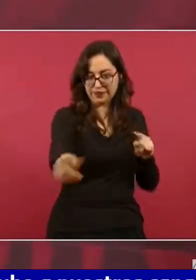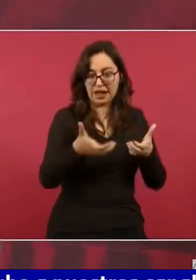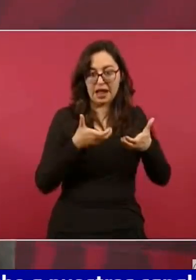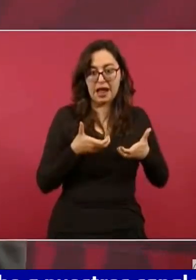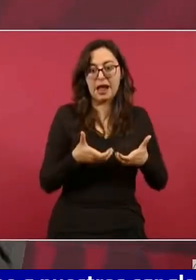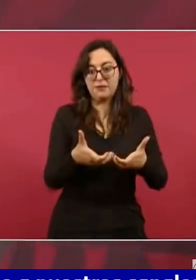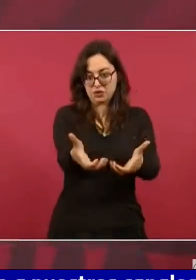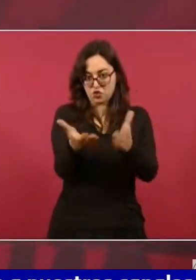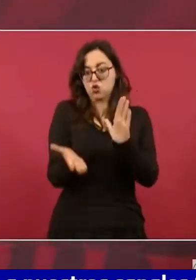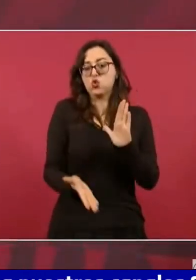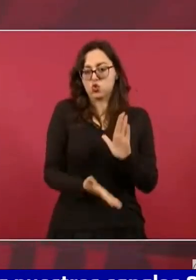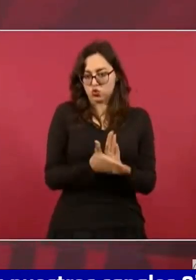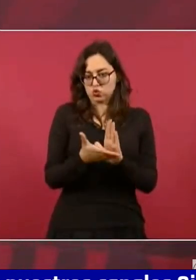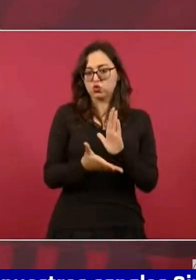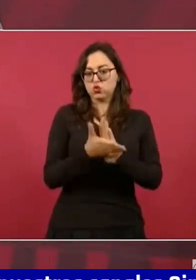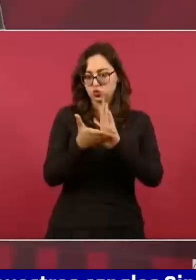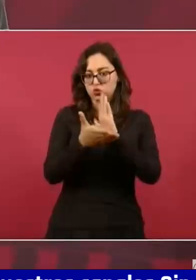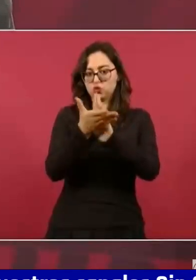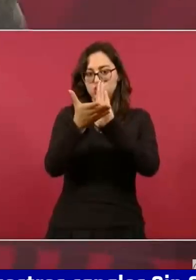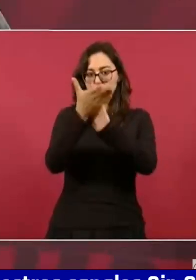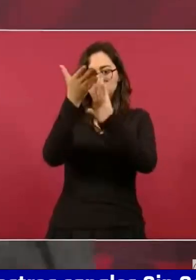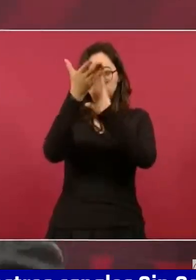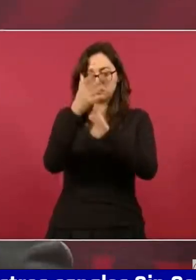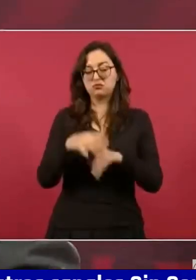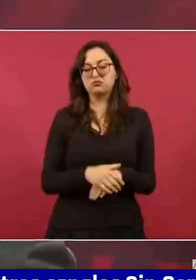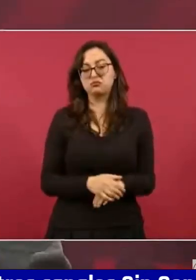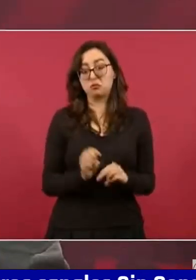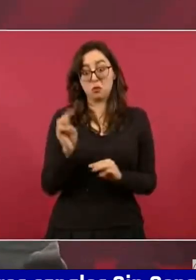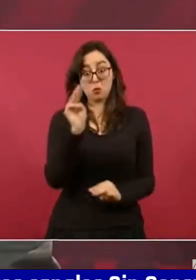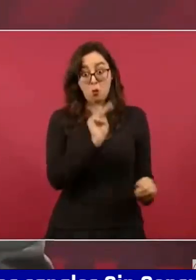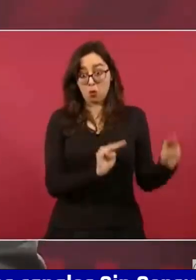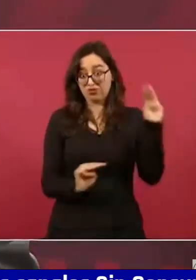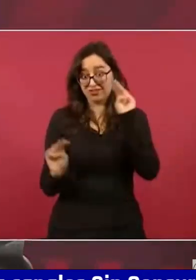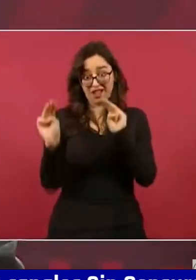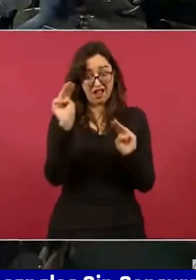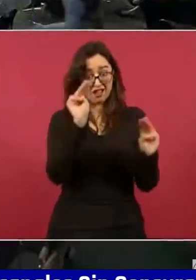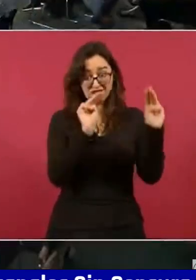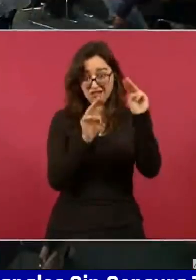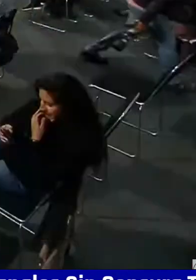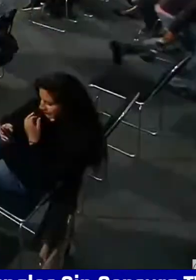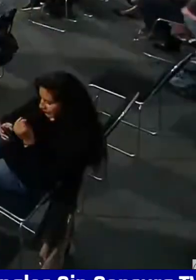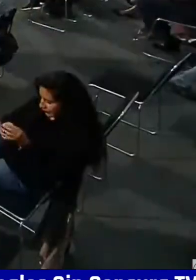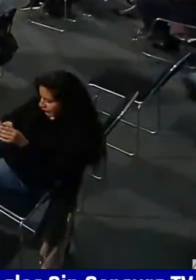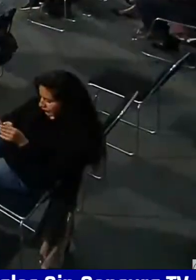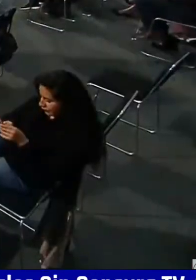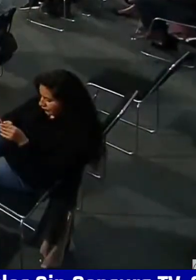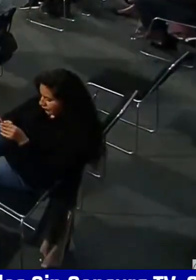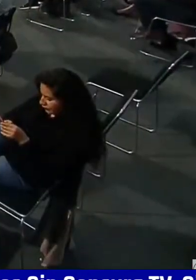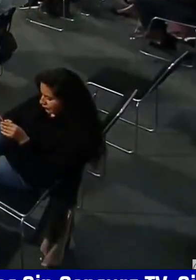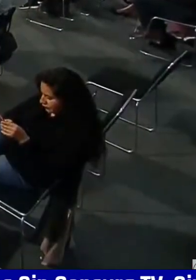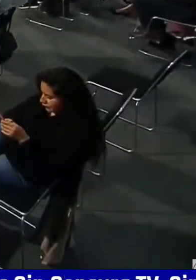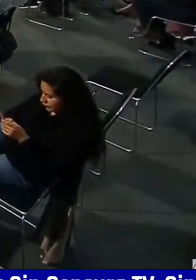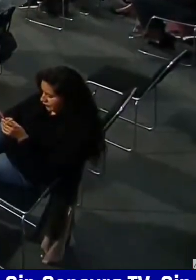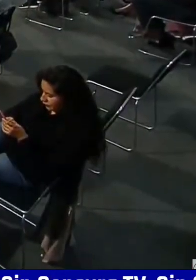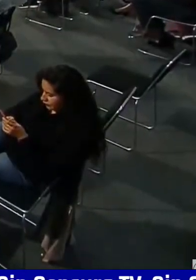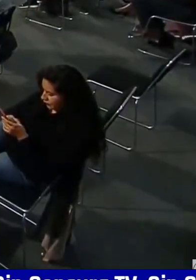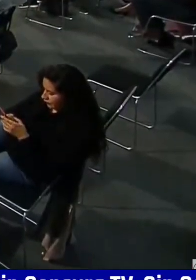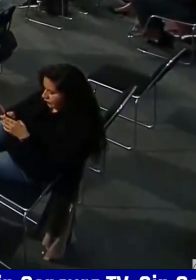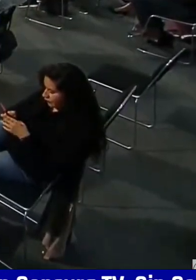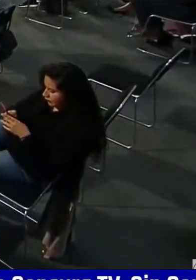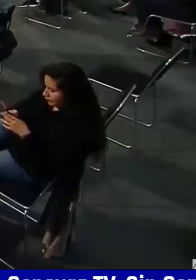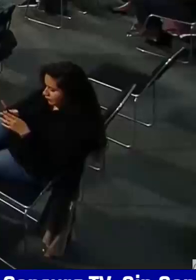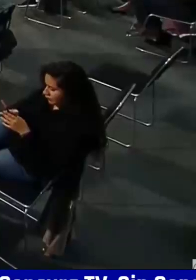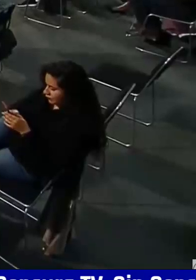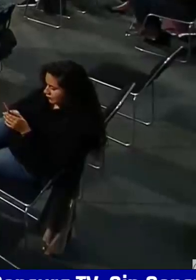Estamos haciendo ese camino en la sierra. Como otro, que ya también terminamos, que es de